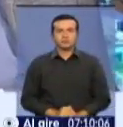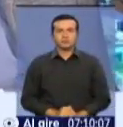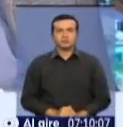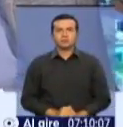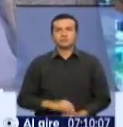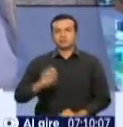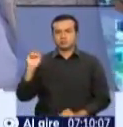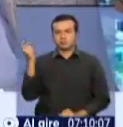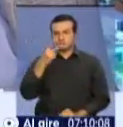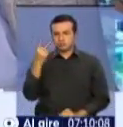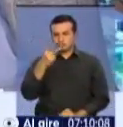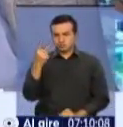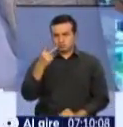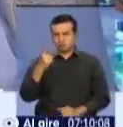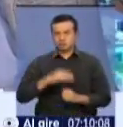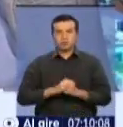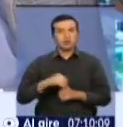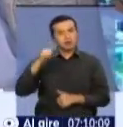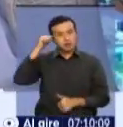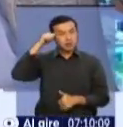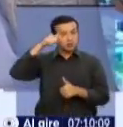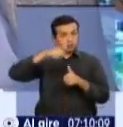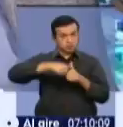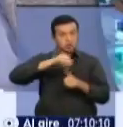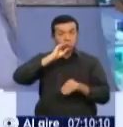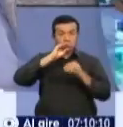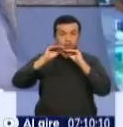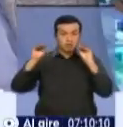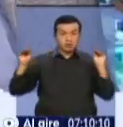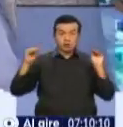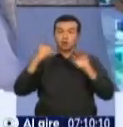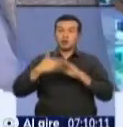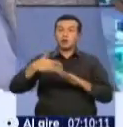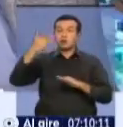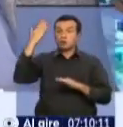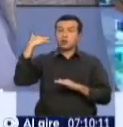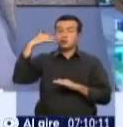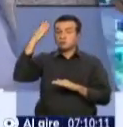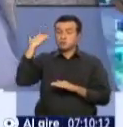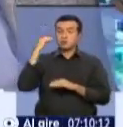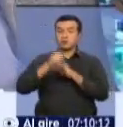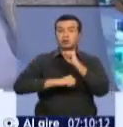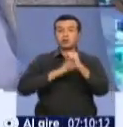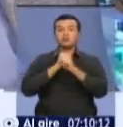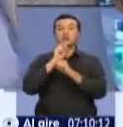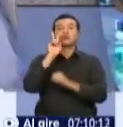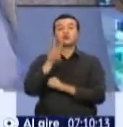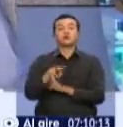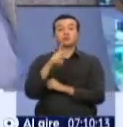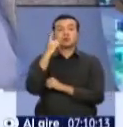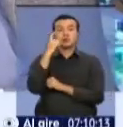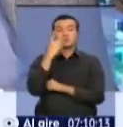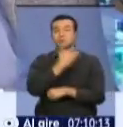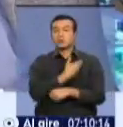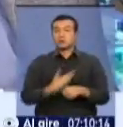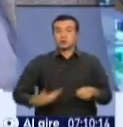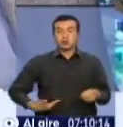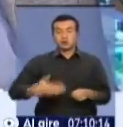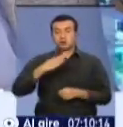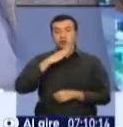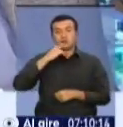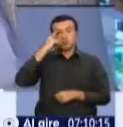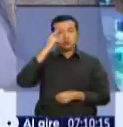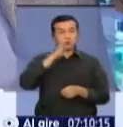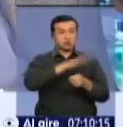Lo segundo, no solo nos olvidemos de algo, el precedente que existe es el 2011, el presidente Correa